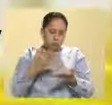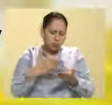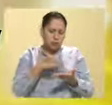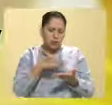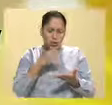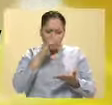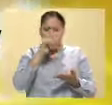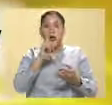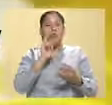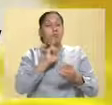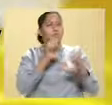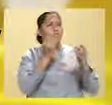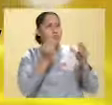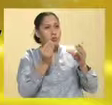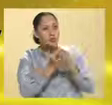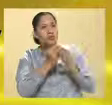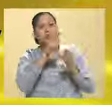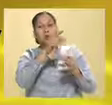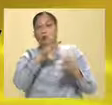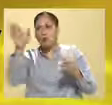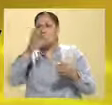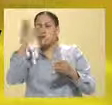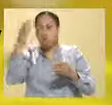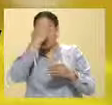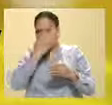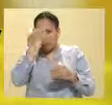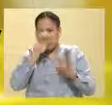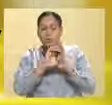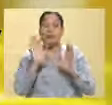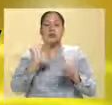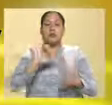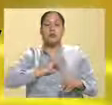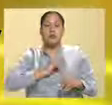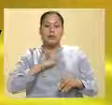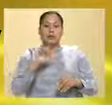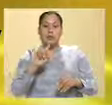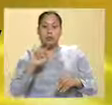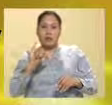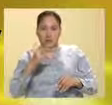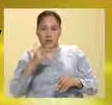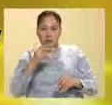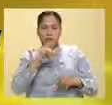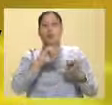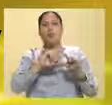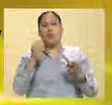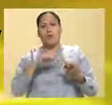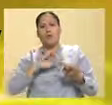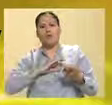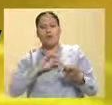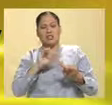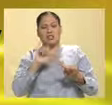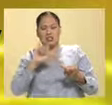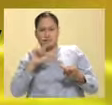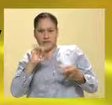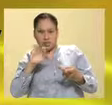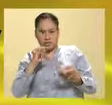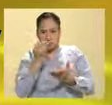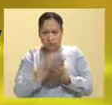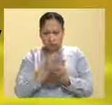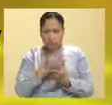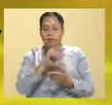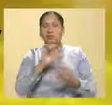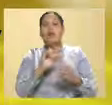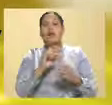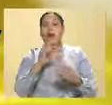regularidad se están haciendo exámenes para detectar, por ejemplo, VIH y algunas otras infecciones de transmisión sexual, y hay realmente una